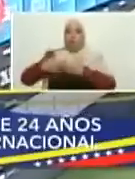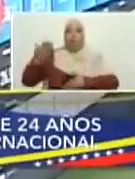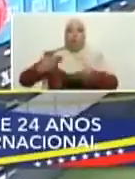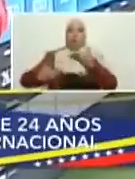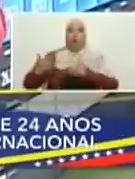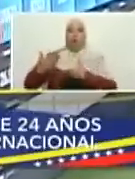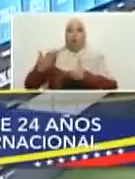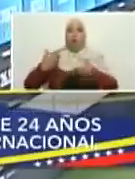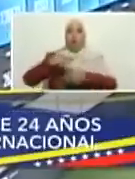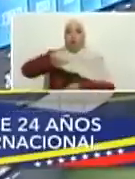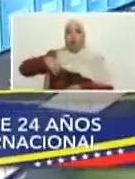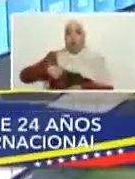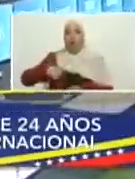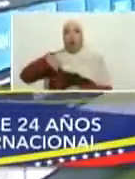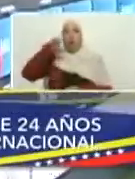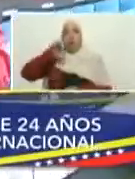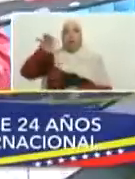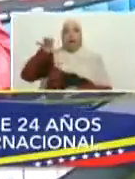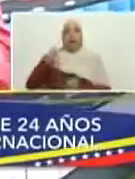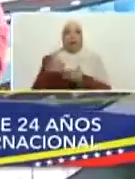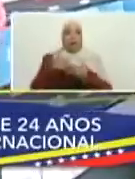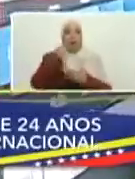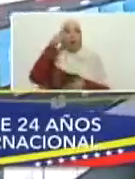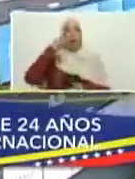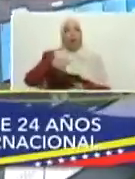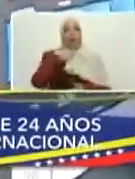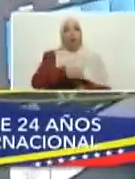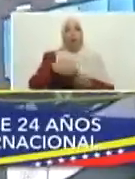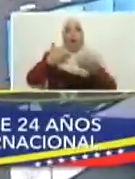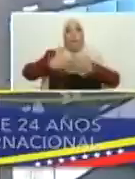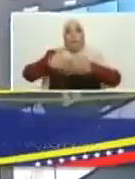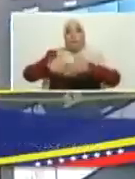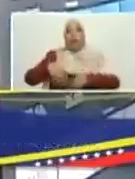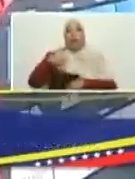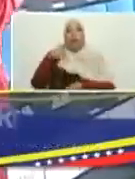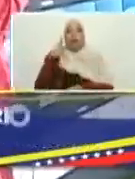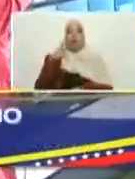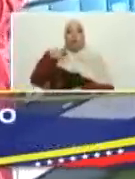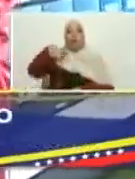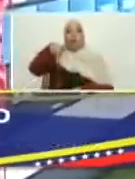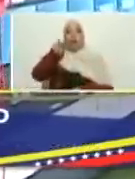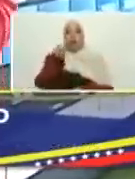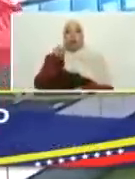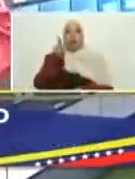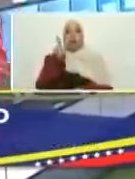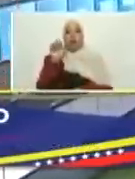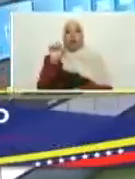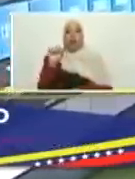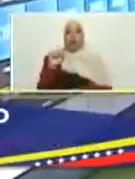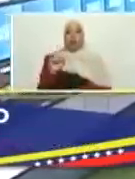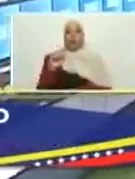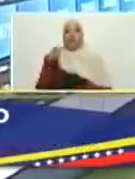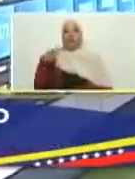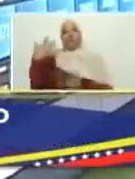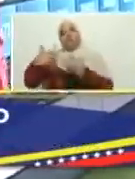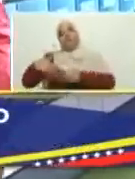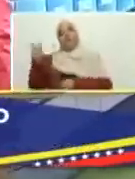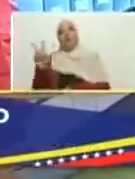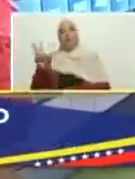al servicio de nuestra patria, es en PDVSA. Por favor, ministro. Aló, buenas tardes, presidente,